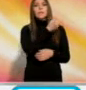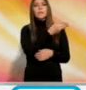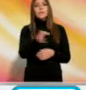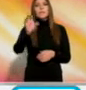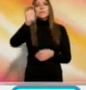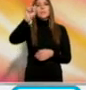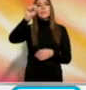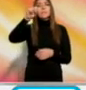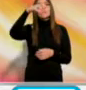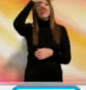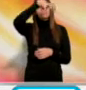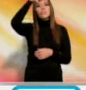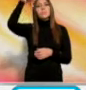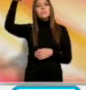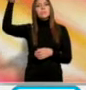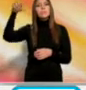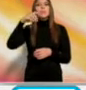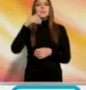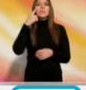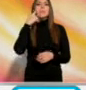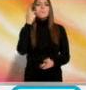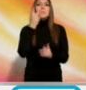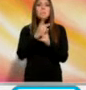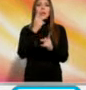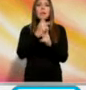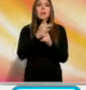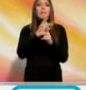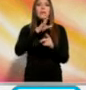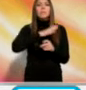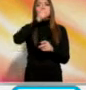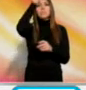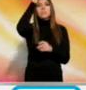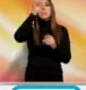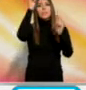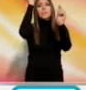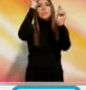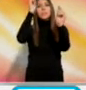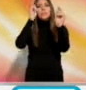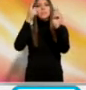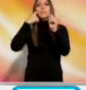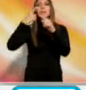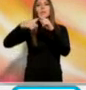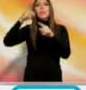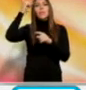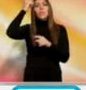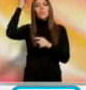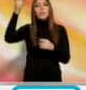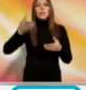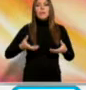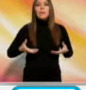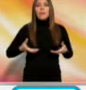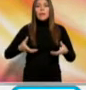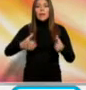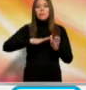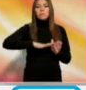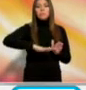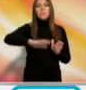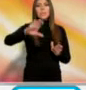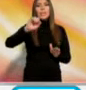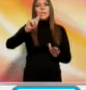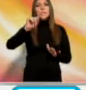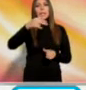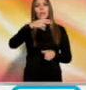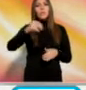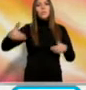plata, estatuas en bronce de todos los dioses, calles pavimentadas de estaño, un teatro